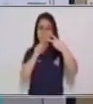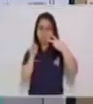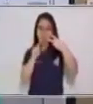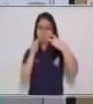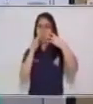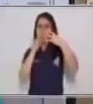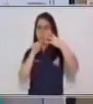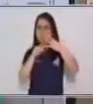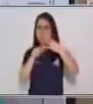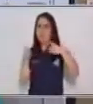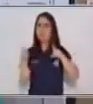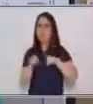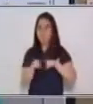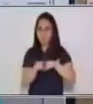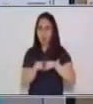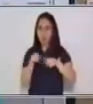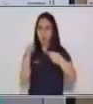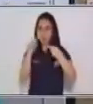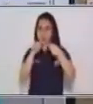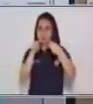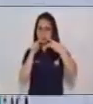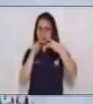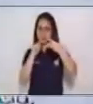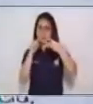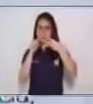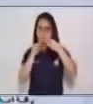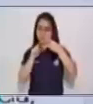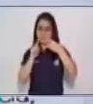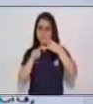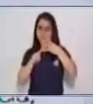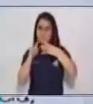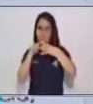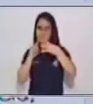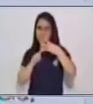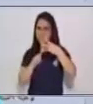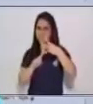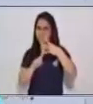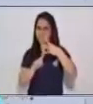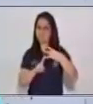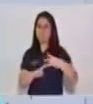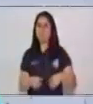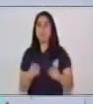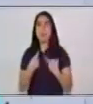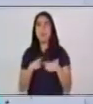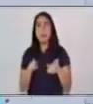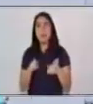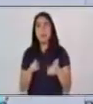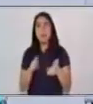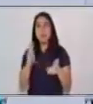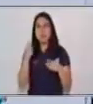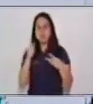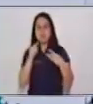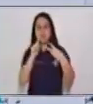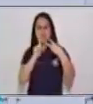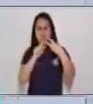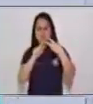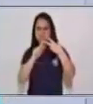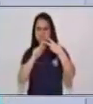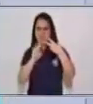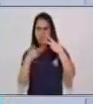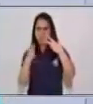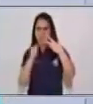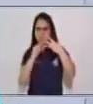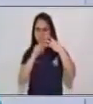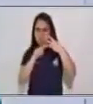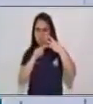leerlo. En el cristal de un espejo a los 40 me vi y hallándome feo y viejo de rabia